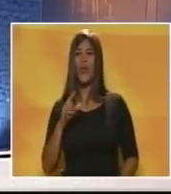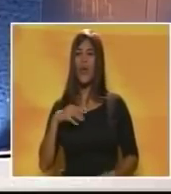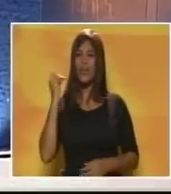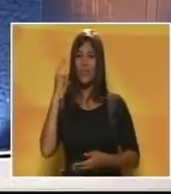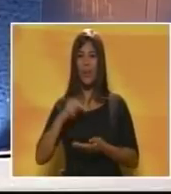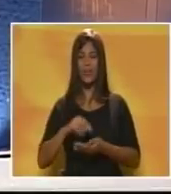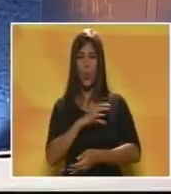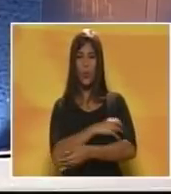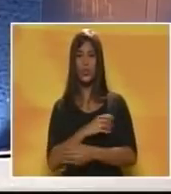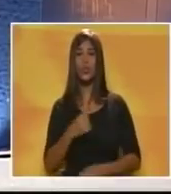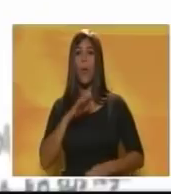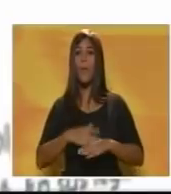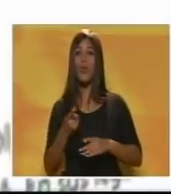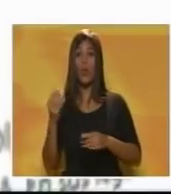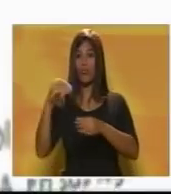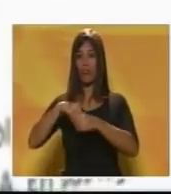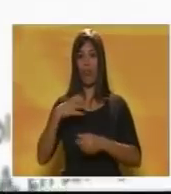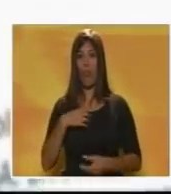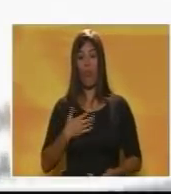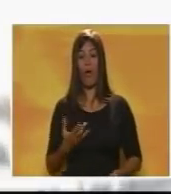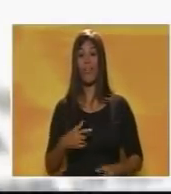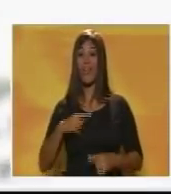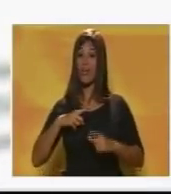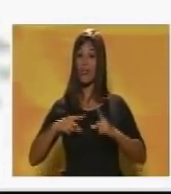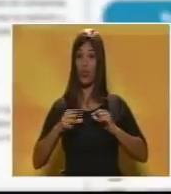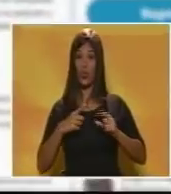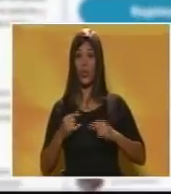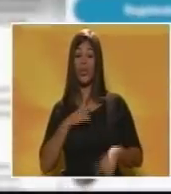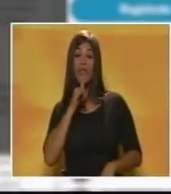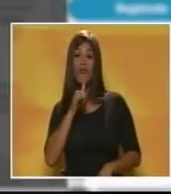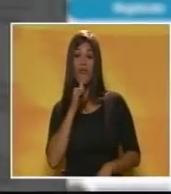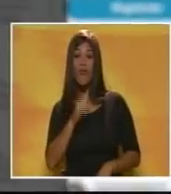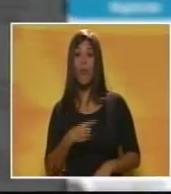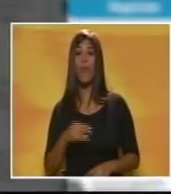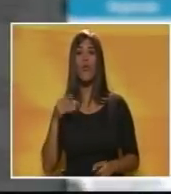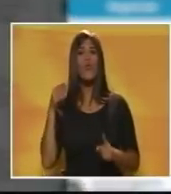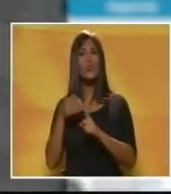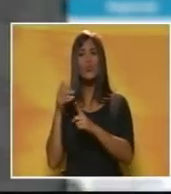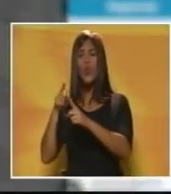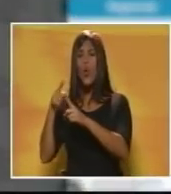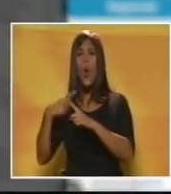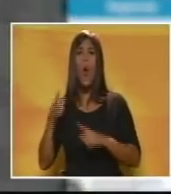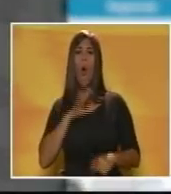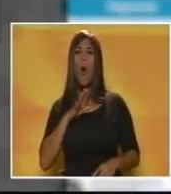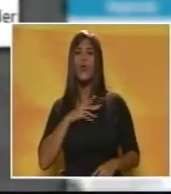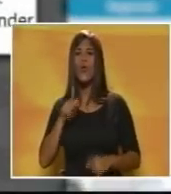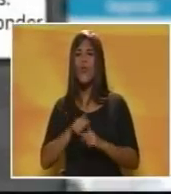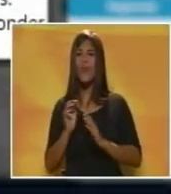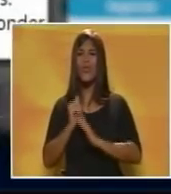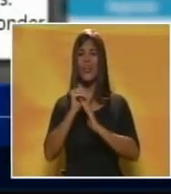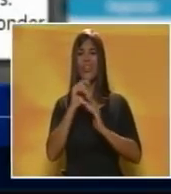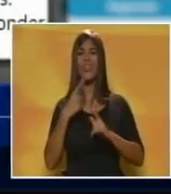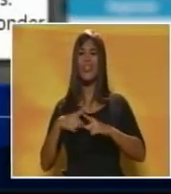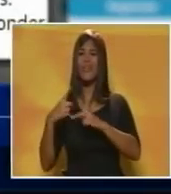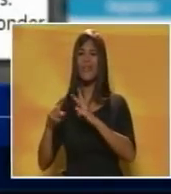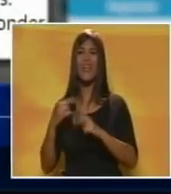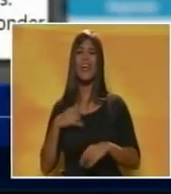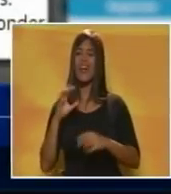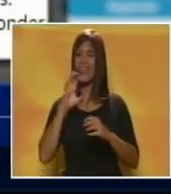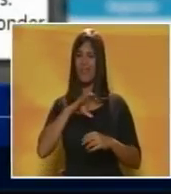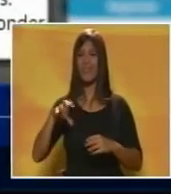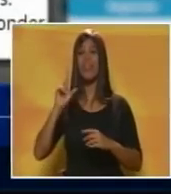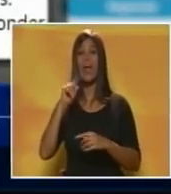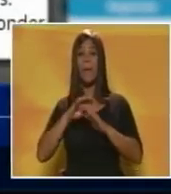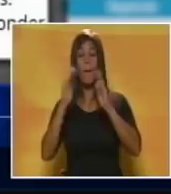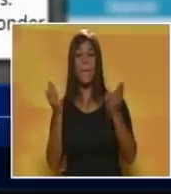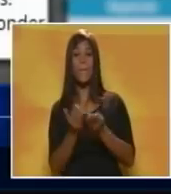considerarlos injerencistas. Mediante su cuenta en Twitter, Arreaza acusó a los voceros de distintos gobiernos de la región y del mundo de ser